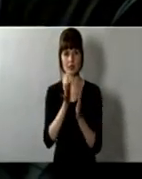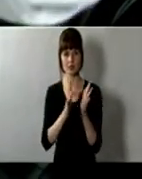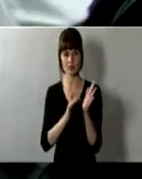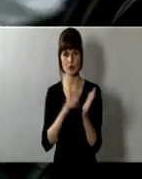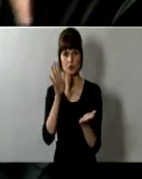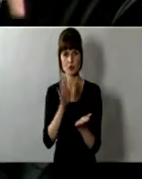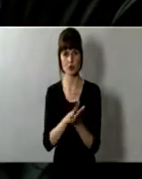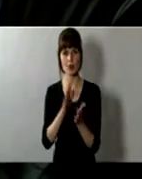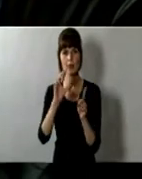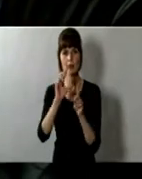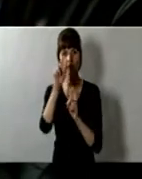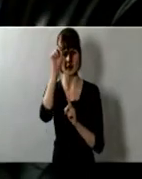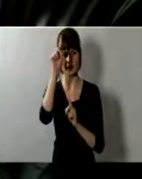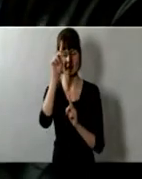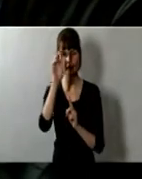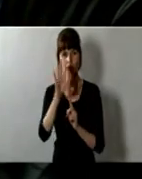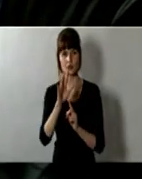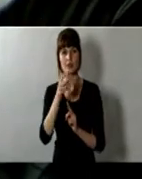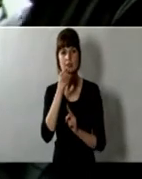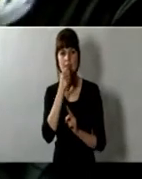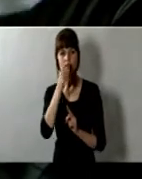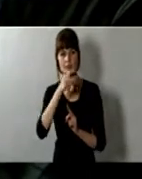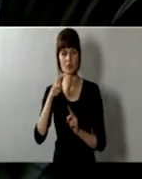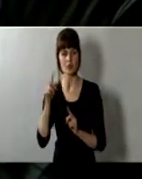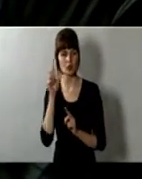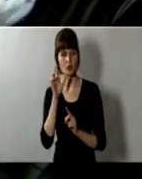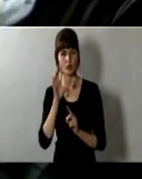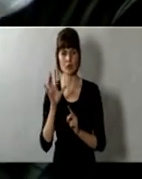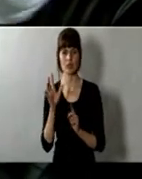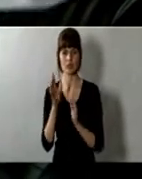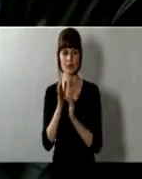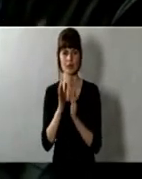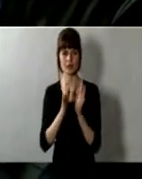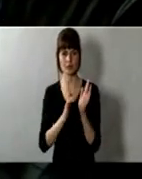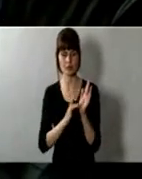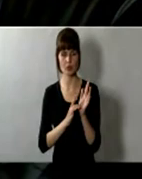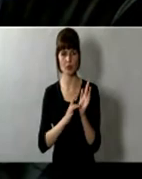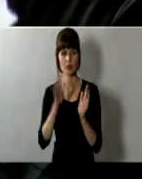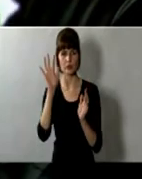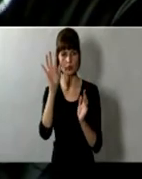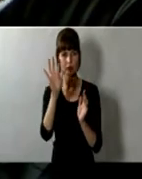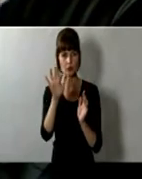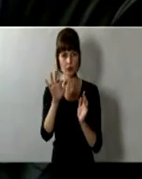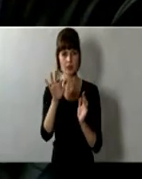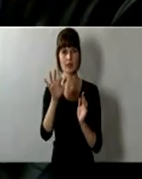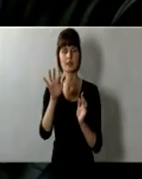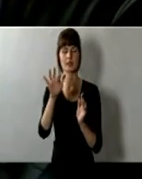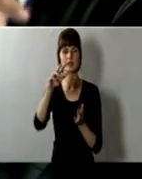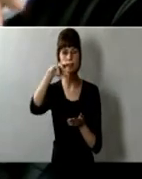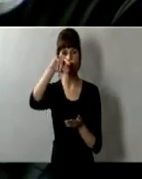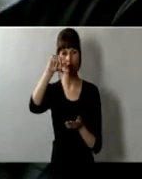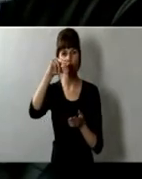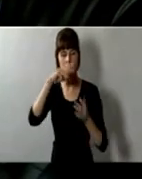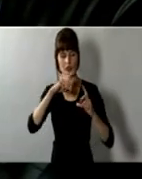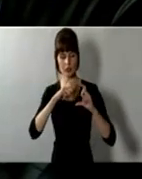Y de los que no Conocen tu palabra Padre Que tu Espíritu Santo Este tocando Y le esté dando Ese toque de la sal De tu